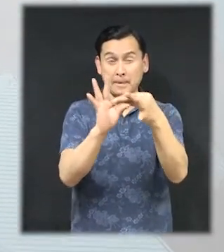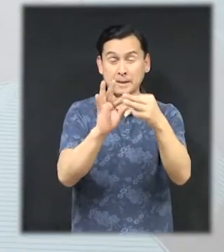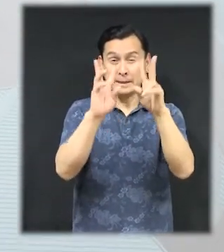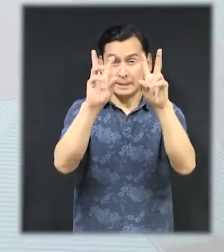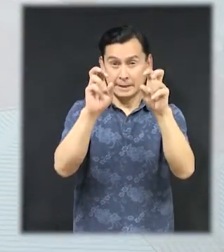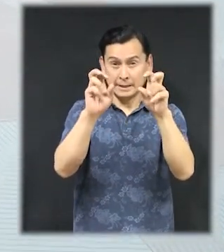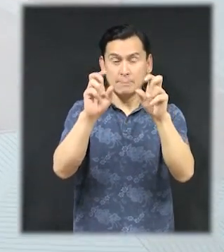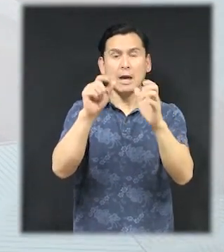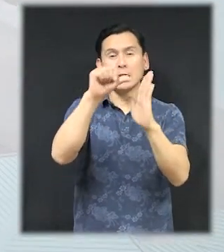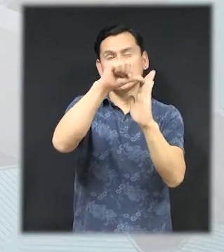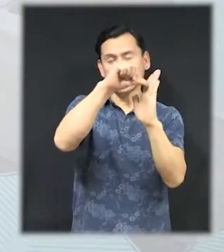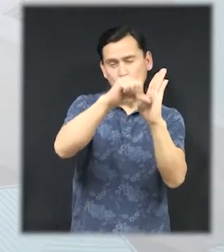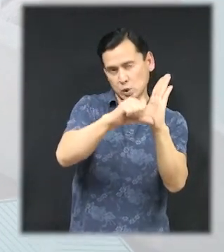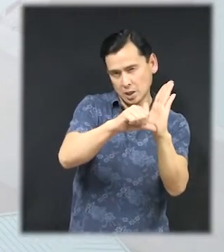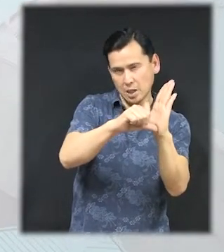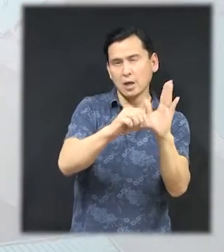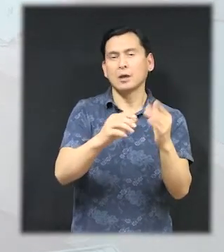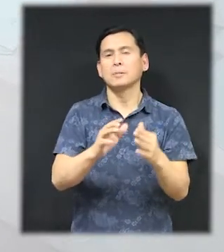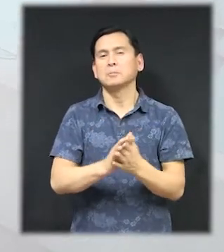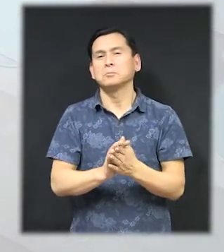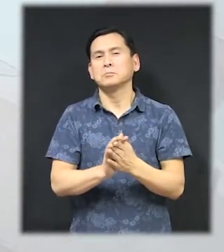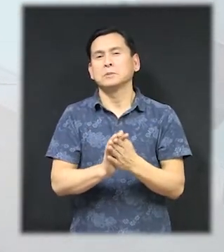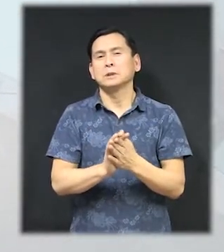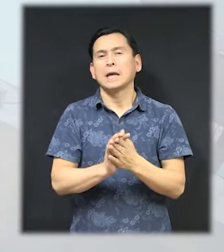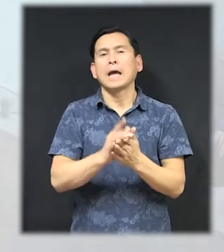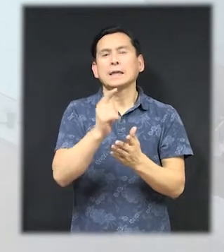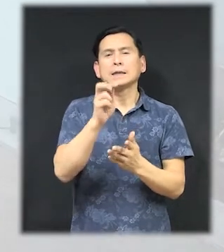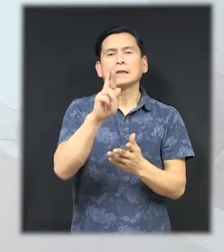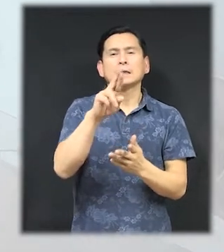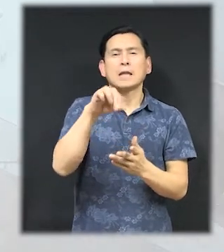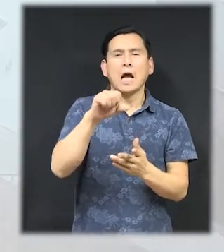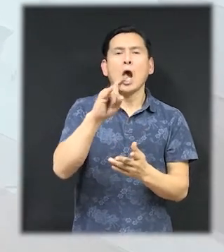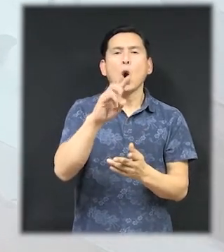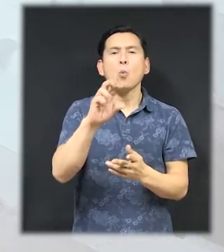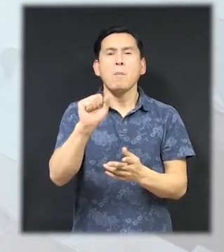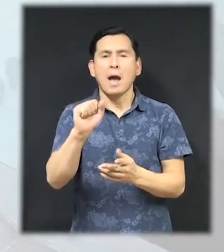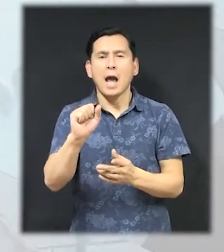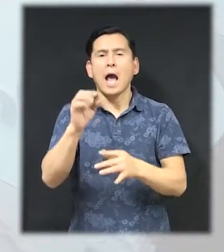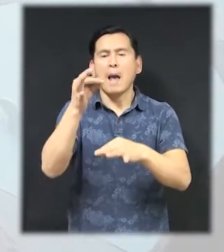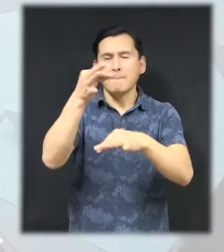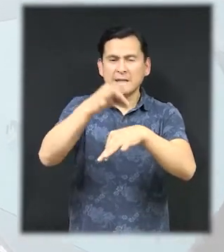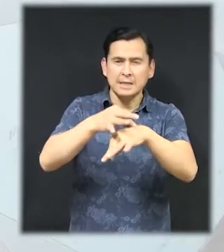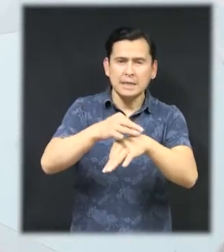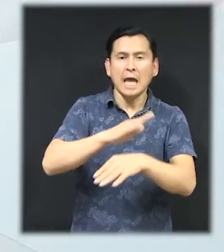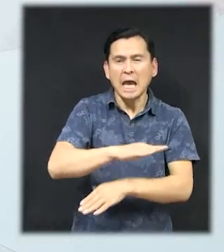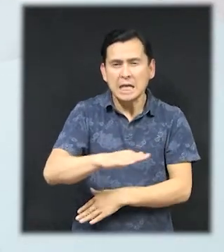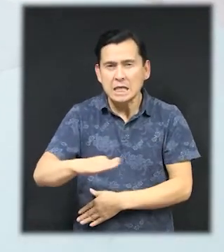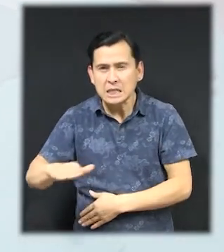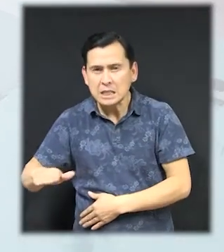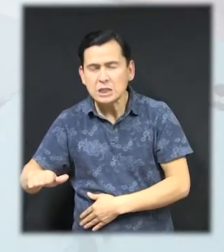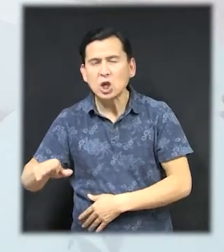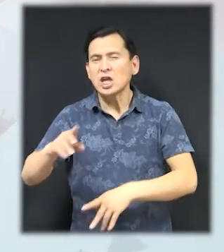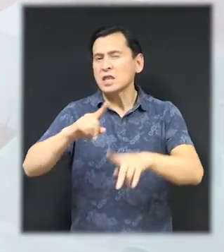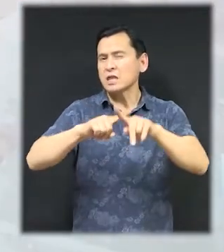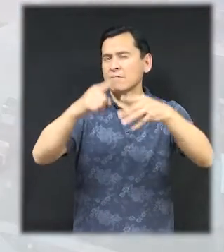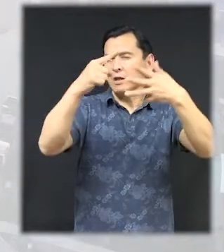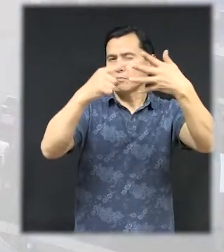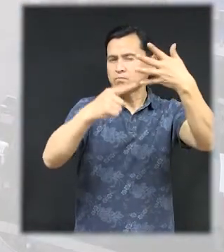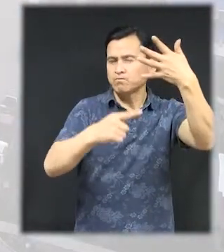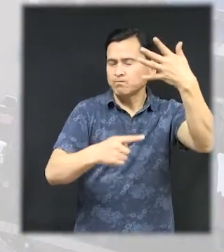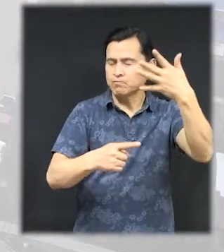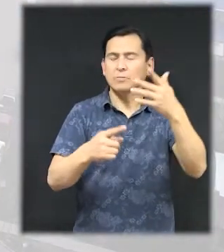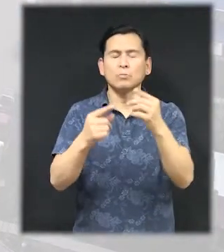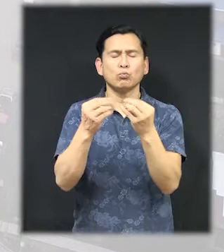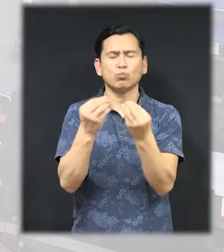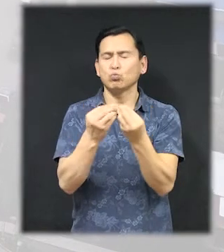neuroquirúrgica, también oncológica, de psiquiatría del adulto, hematología, etc.